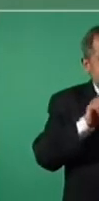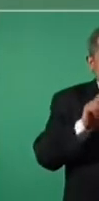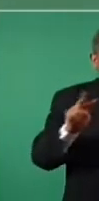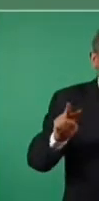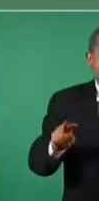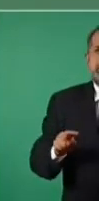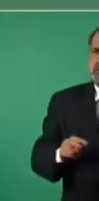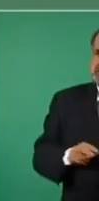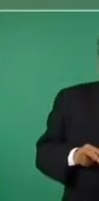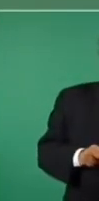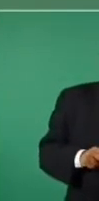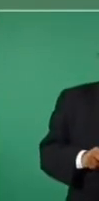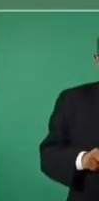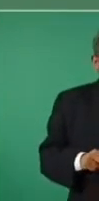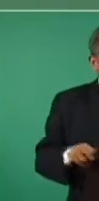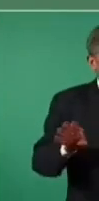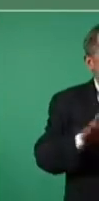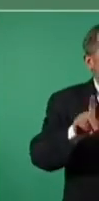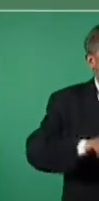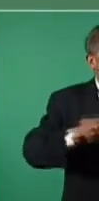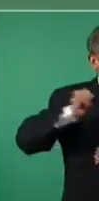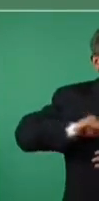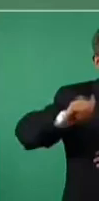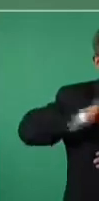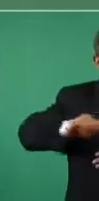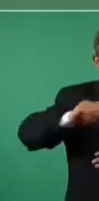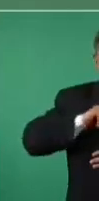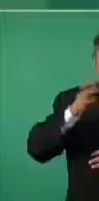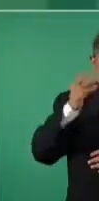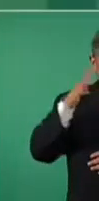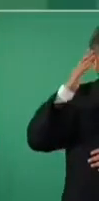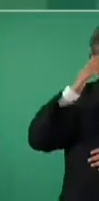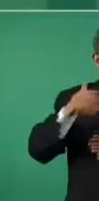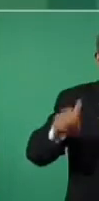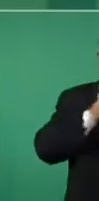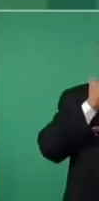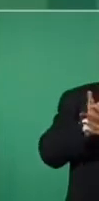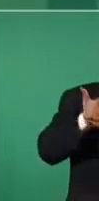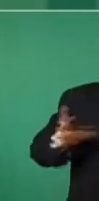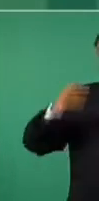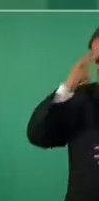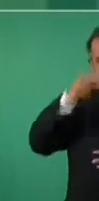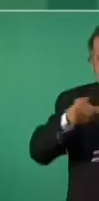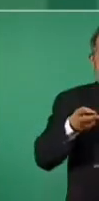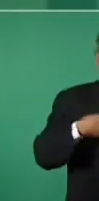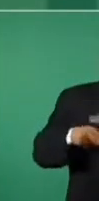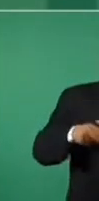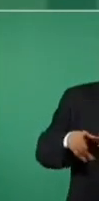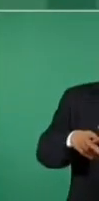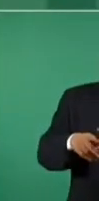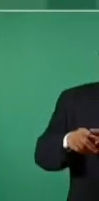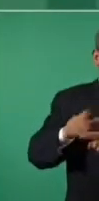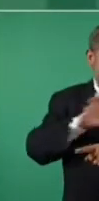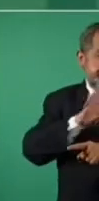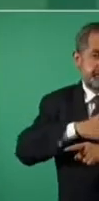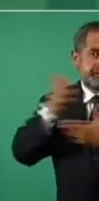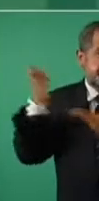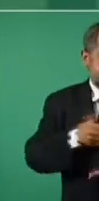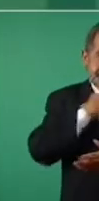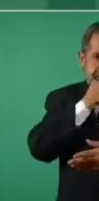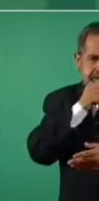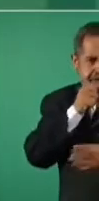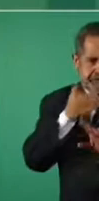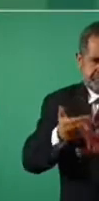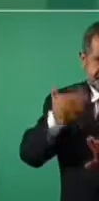la importancia de las grandes civilizaciones que florecieron en México antes de la llegada